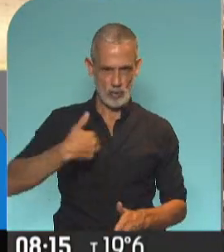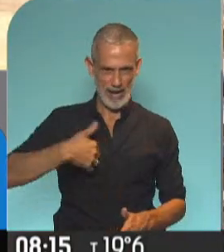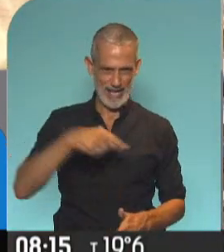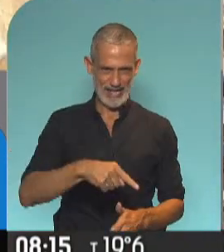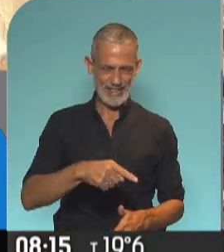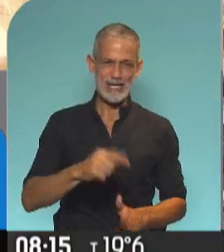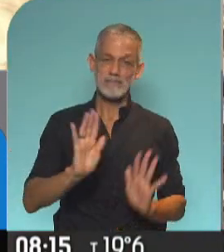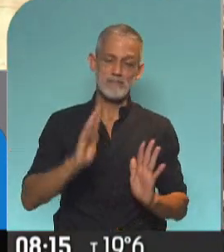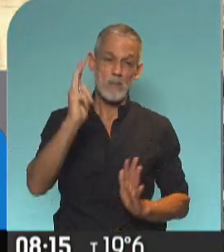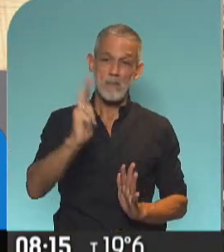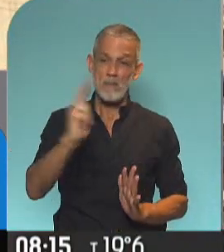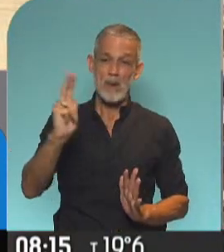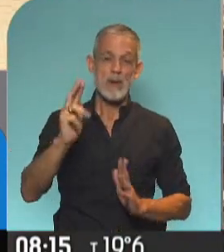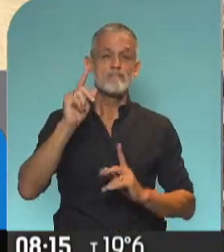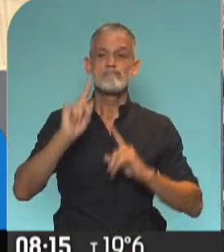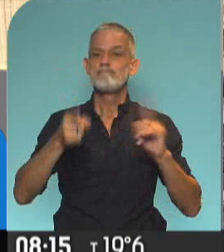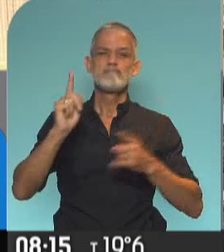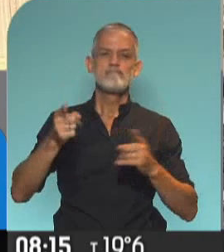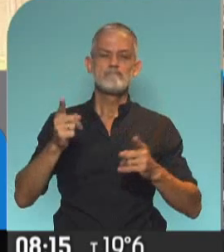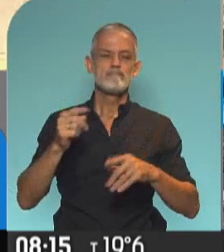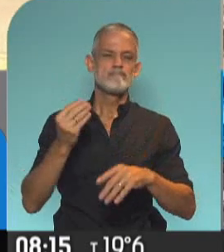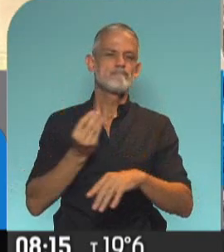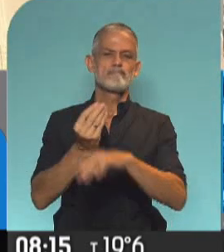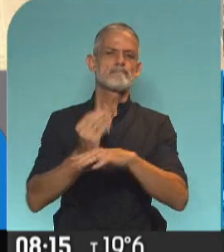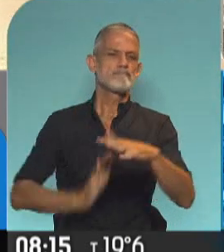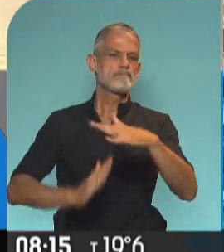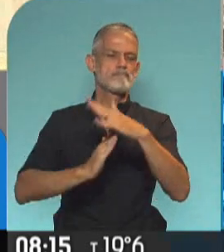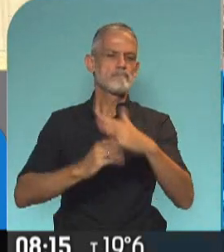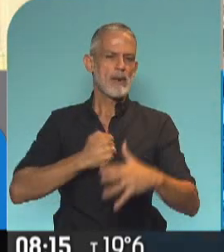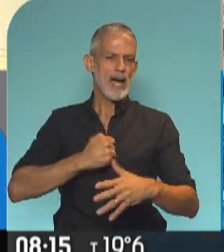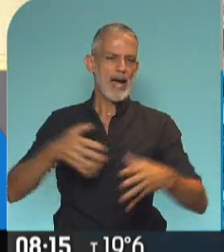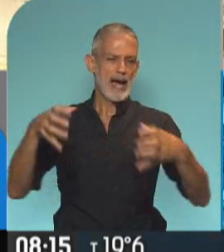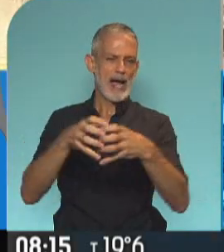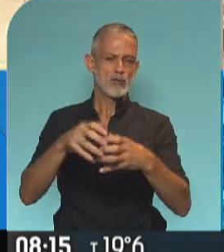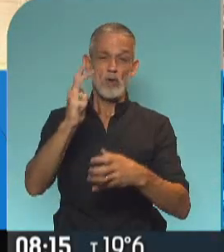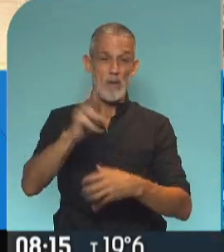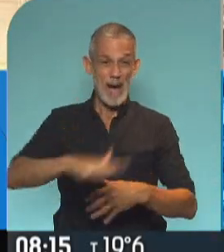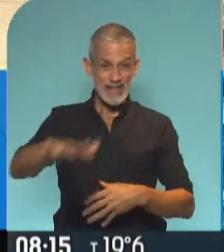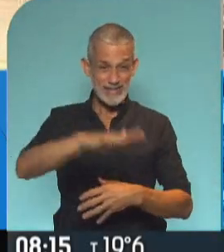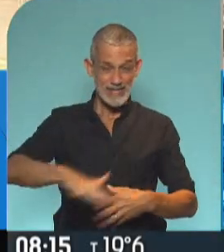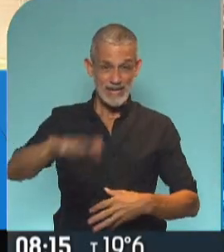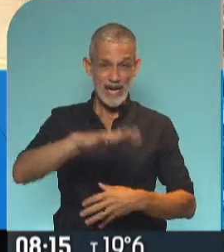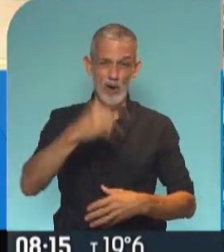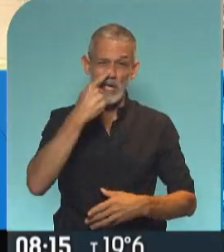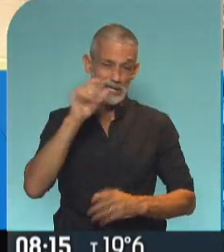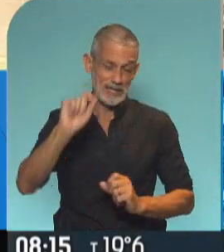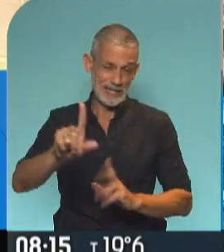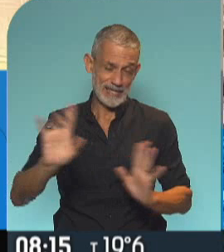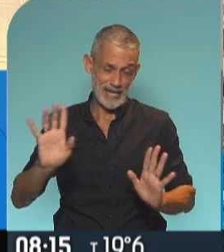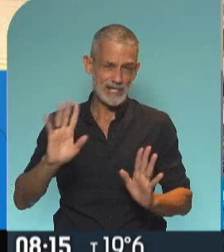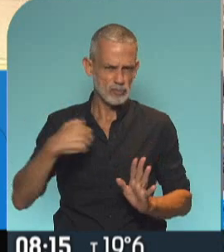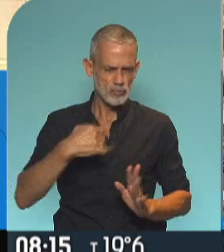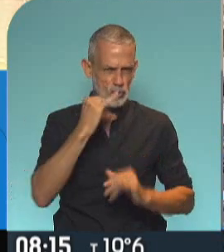el Papa es el que dirige, está a cargo de la institución católica, el Vaticano tiene sus propios intereses, y yo les